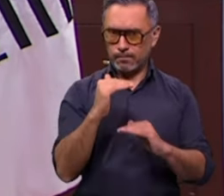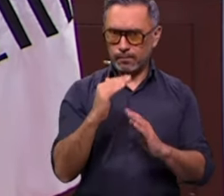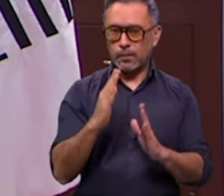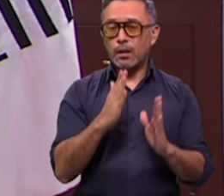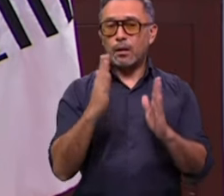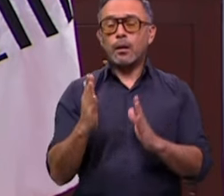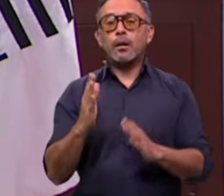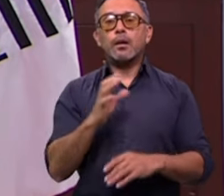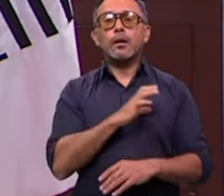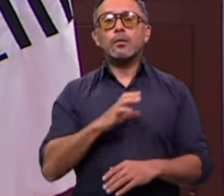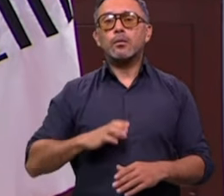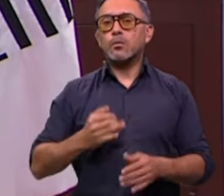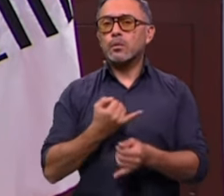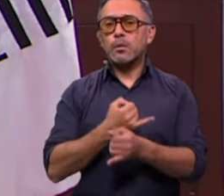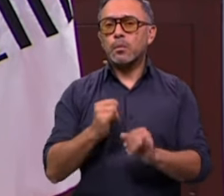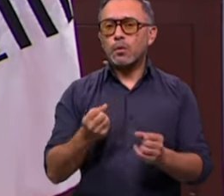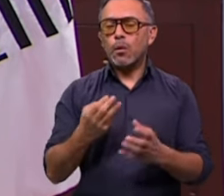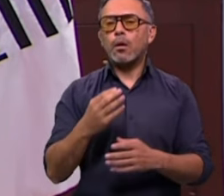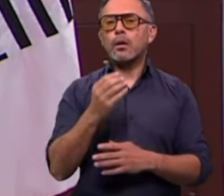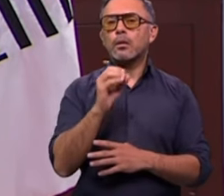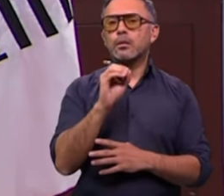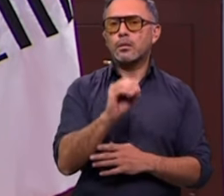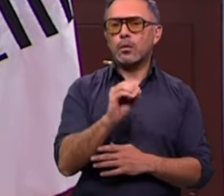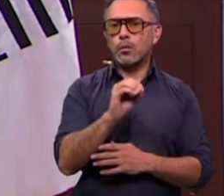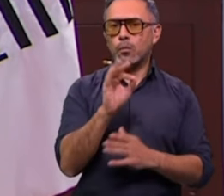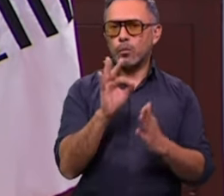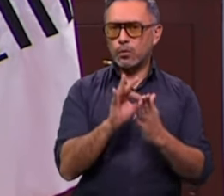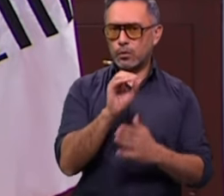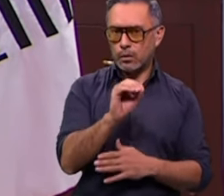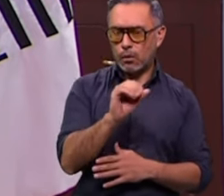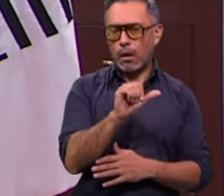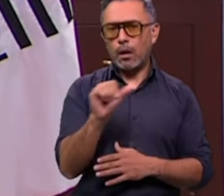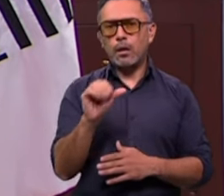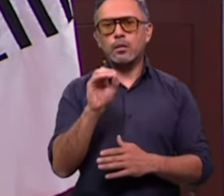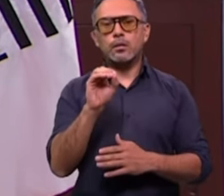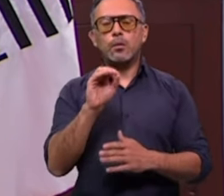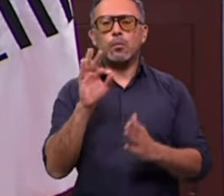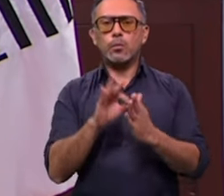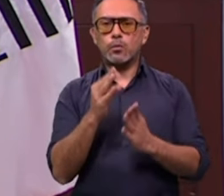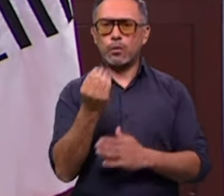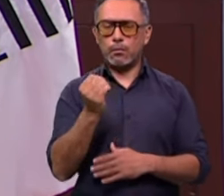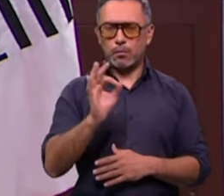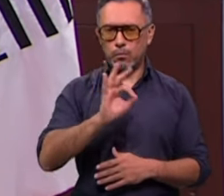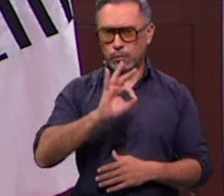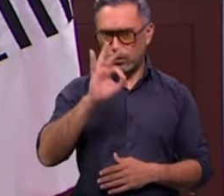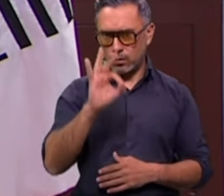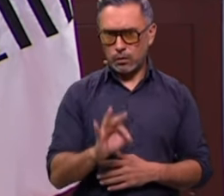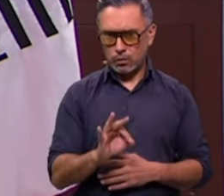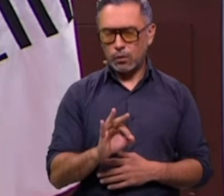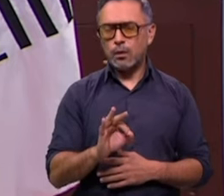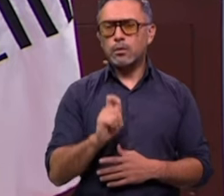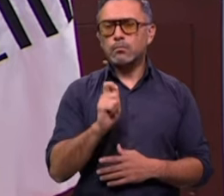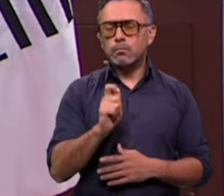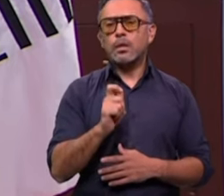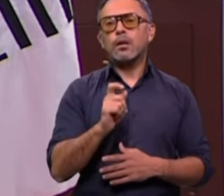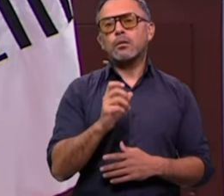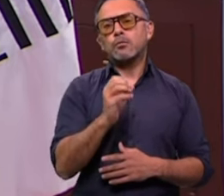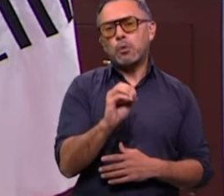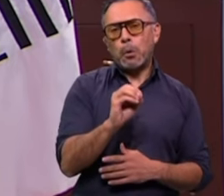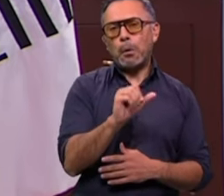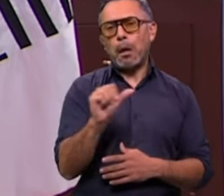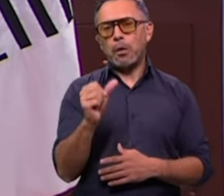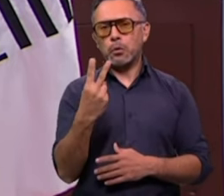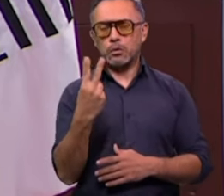Candidaturas independientes, entre 0.0 y 0.9%, entre 0 y 2